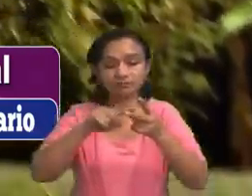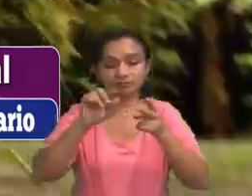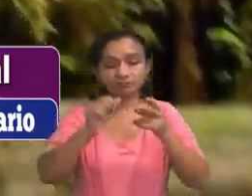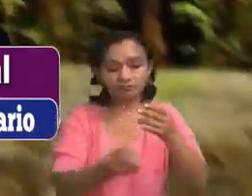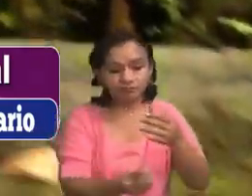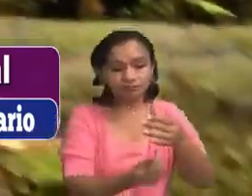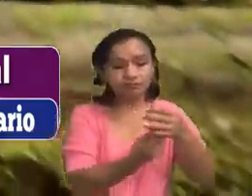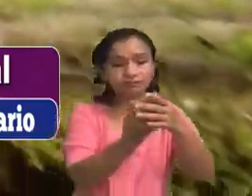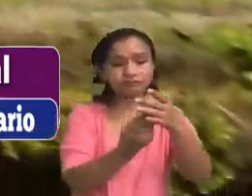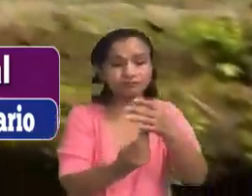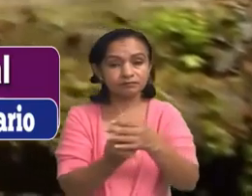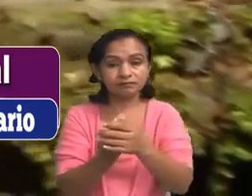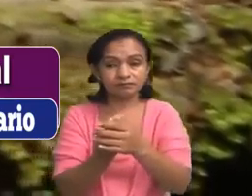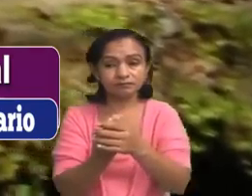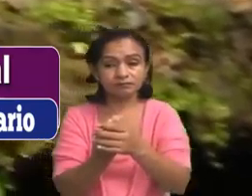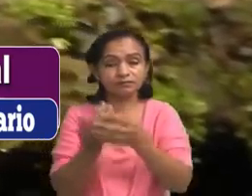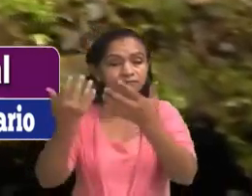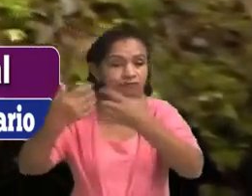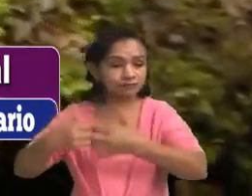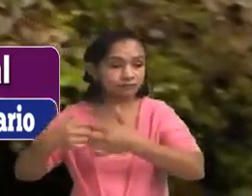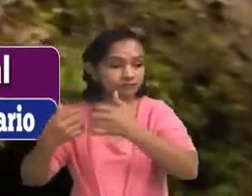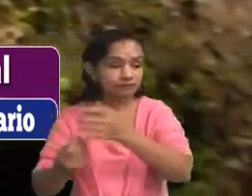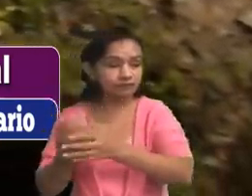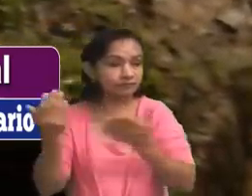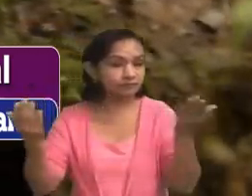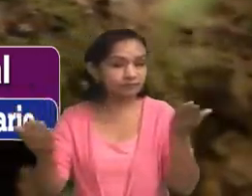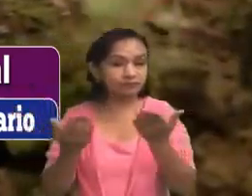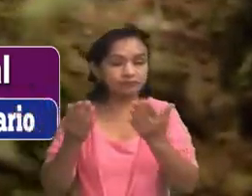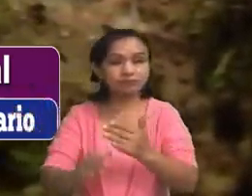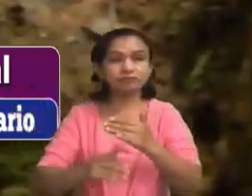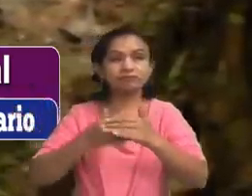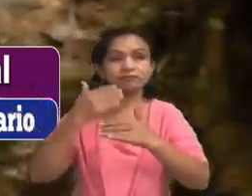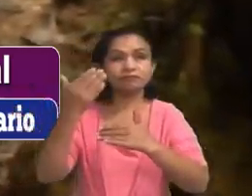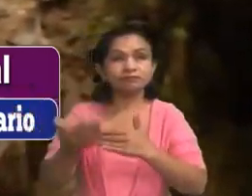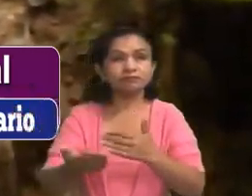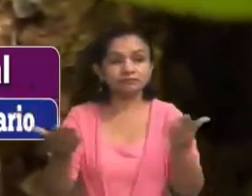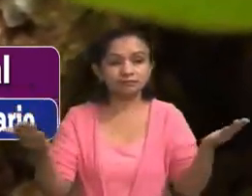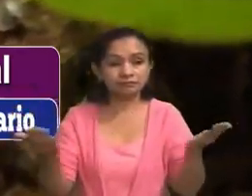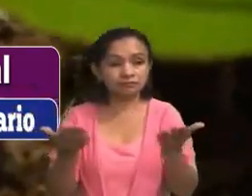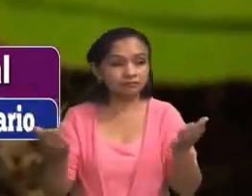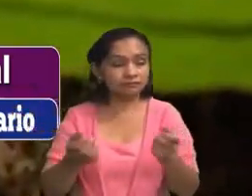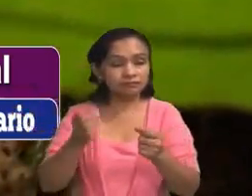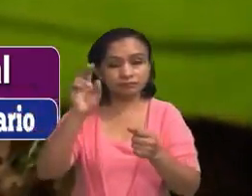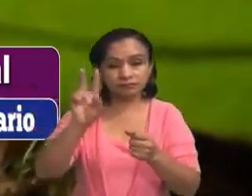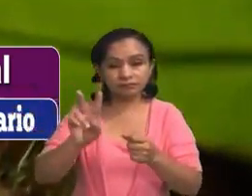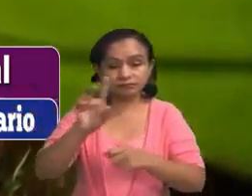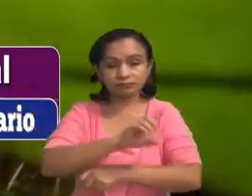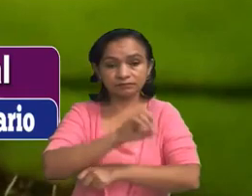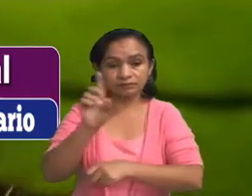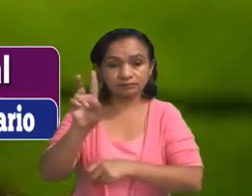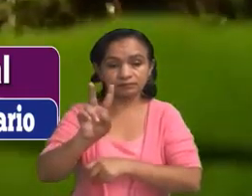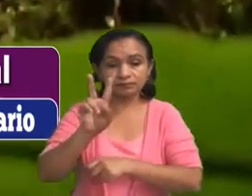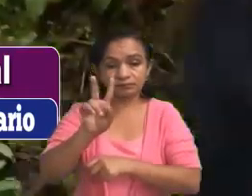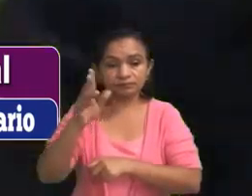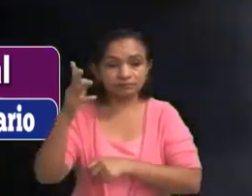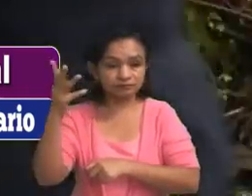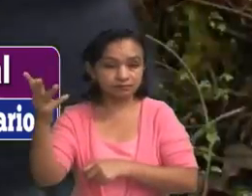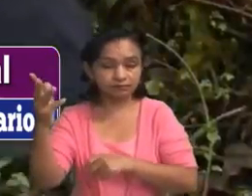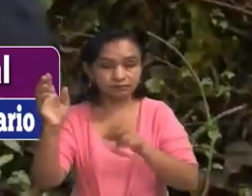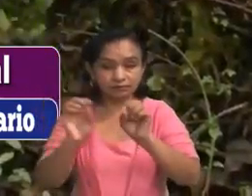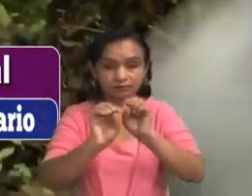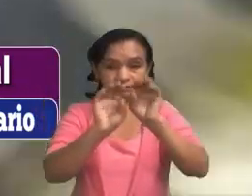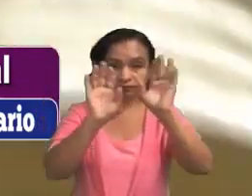agroecología y la agroindustria. Sí, luego de eso, el segundo día, el viernes 29 en la mañana, vamos